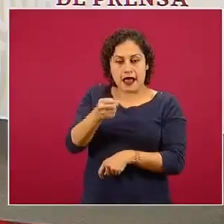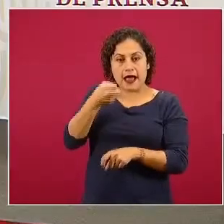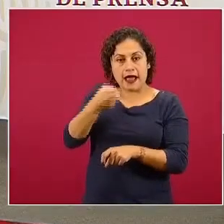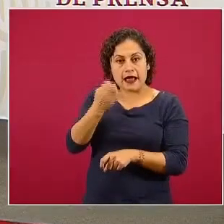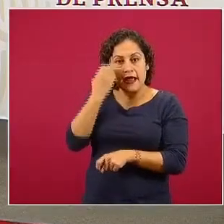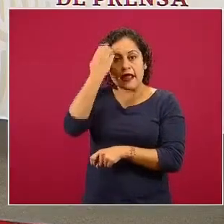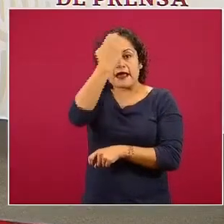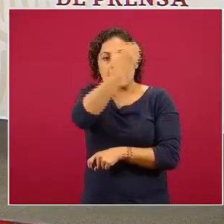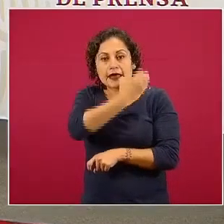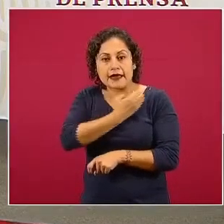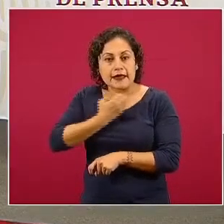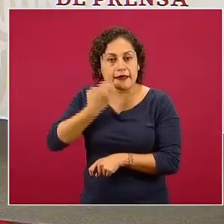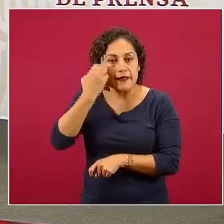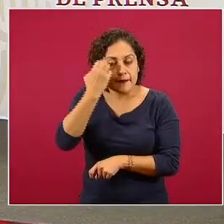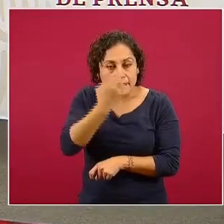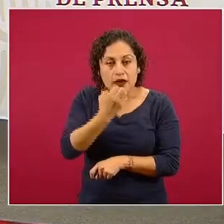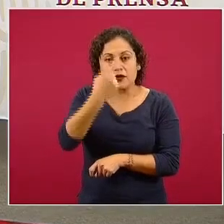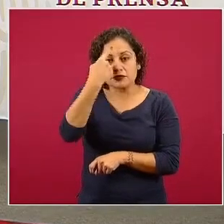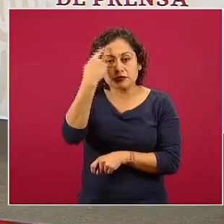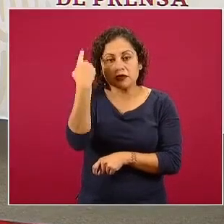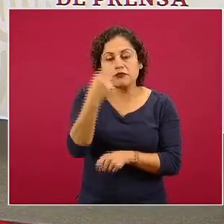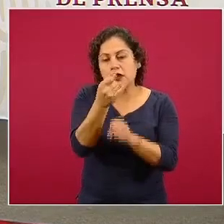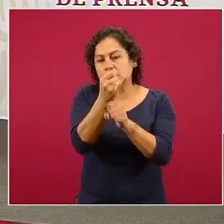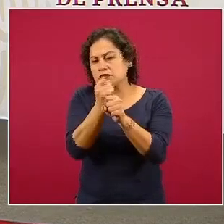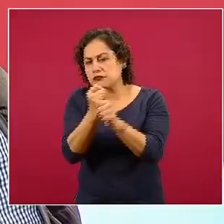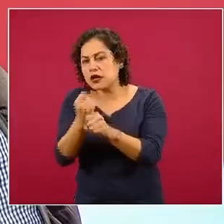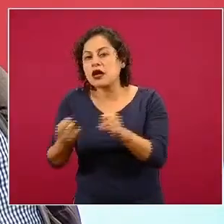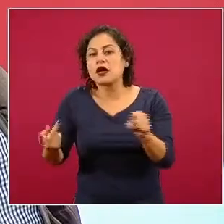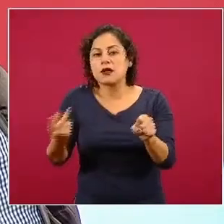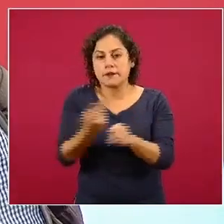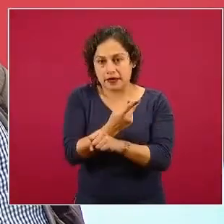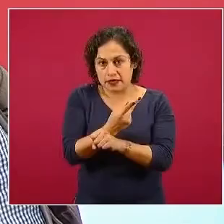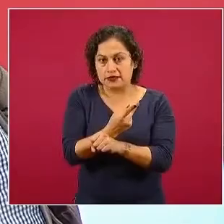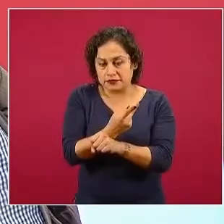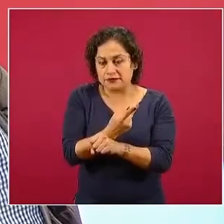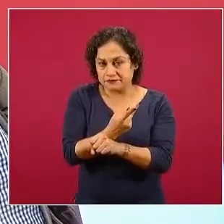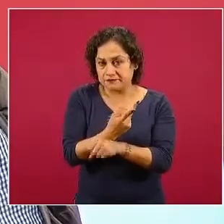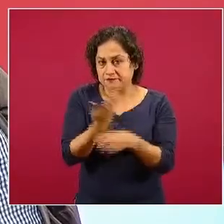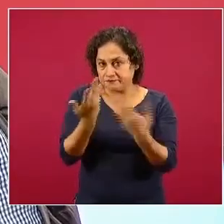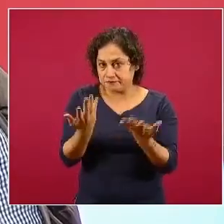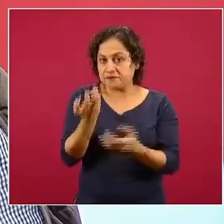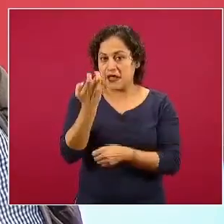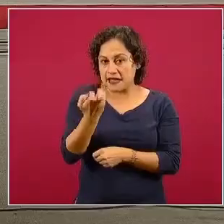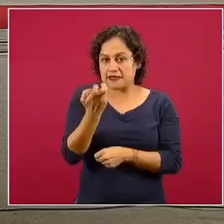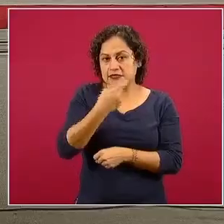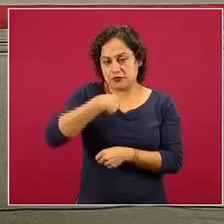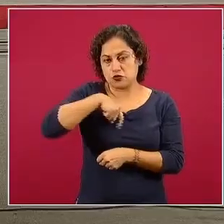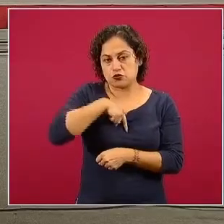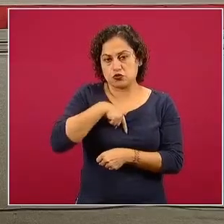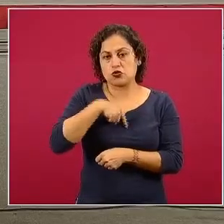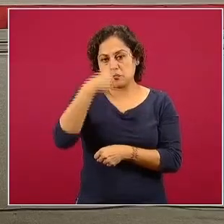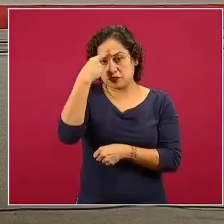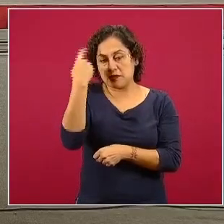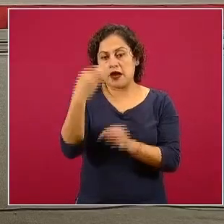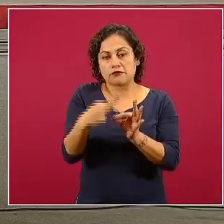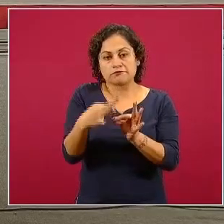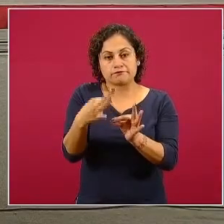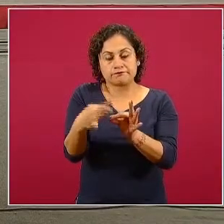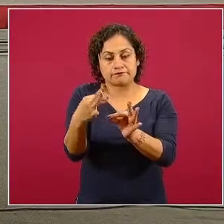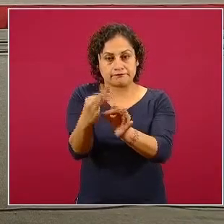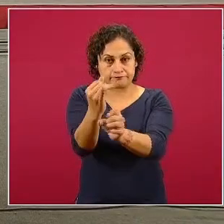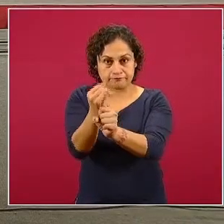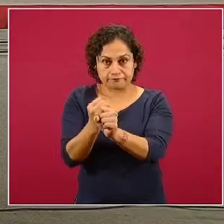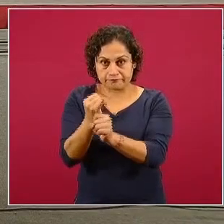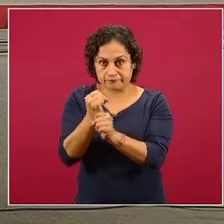identificarla en campo, es decir, en la comunidad, entonces se le puede dar un seguimiento más puntual o una referencia a